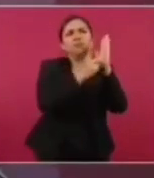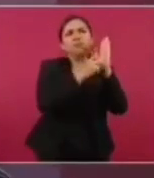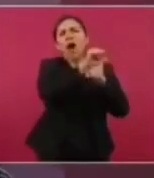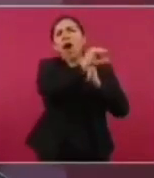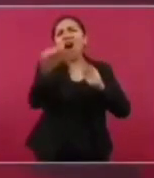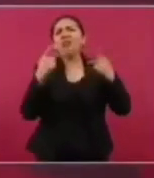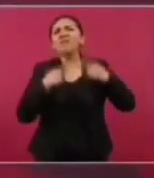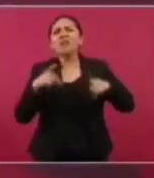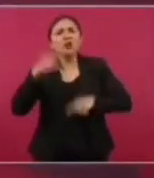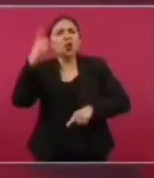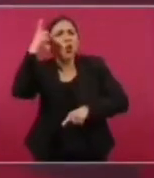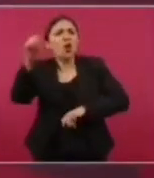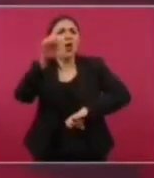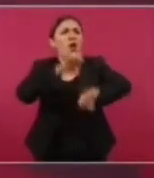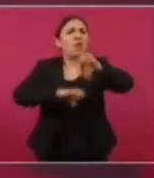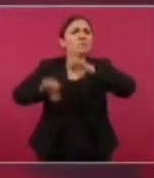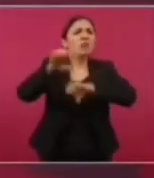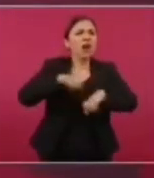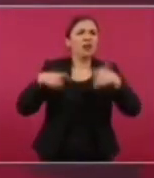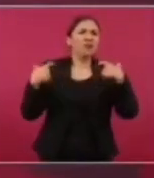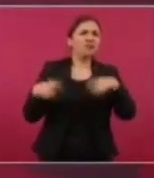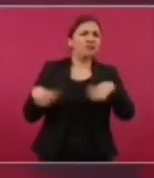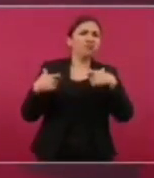grandes empresarios,